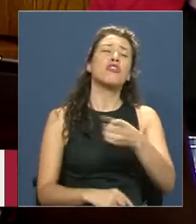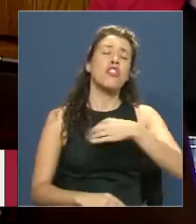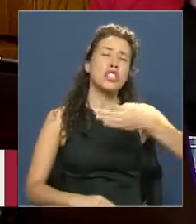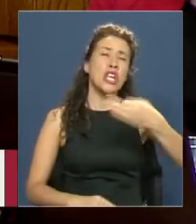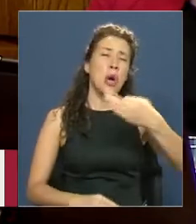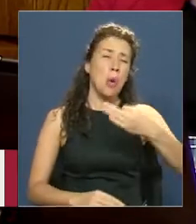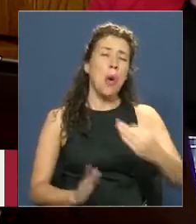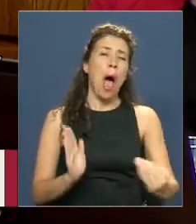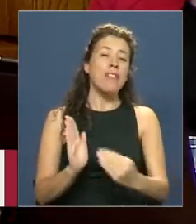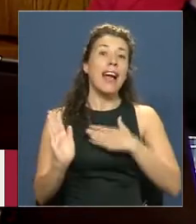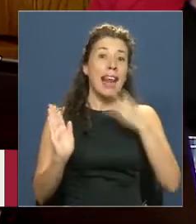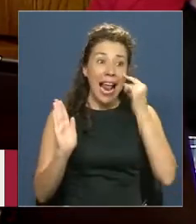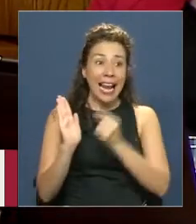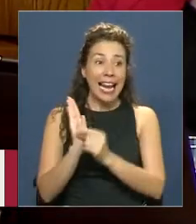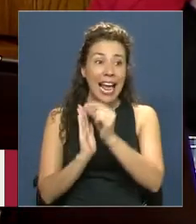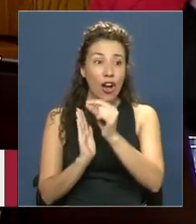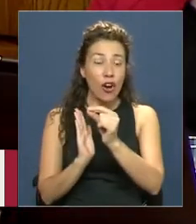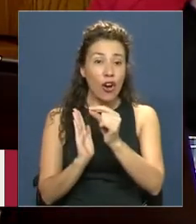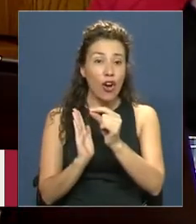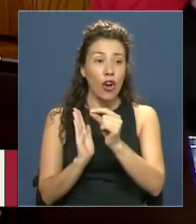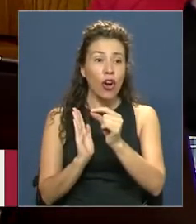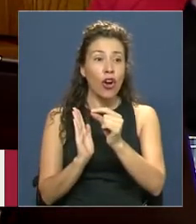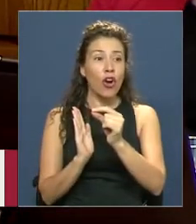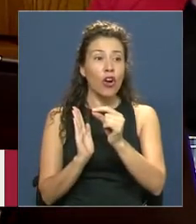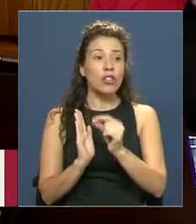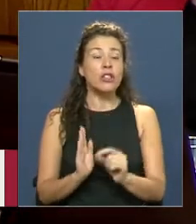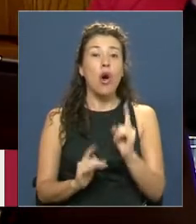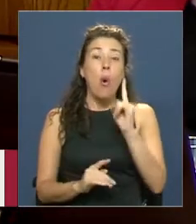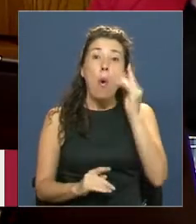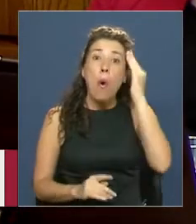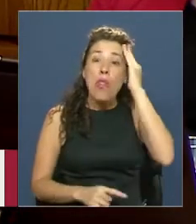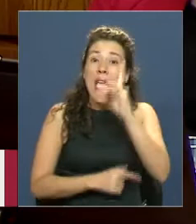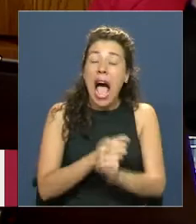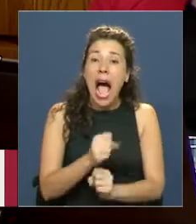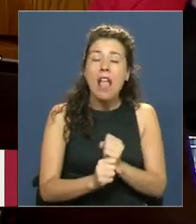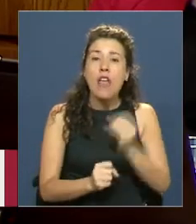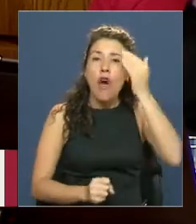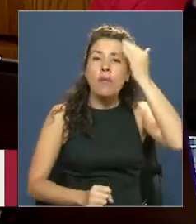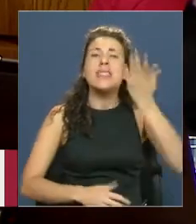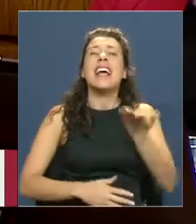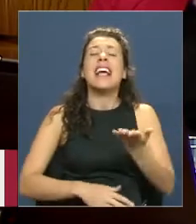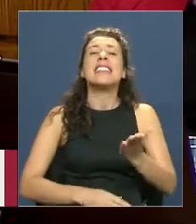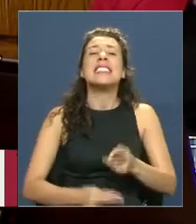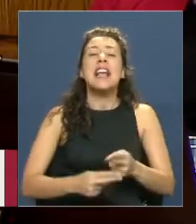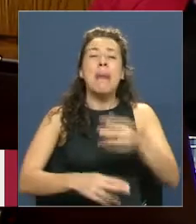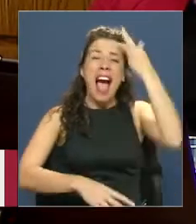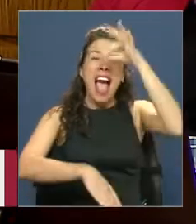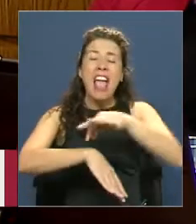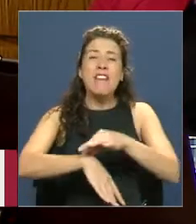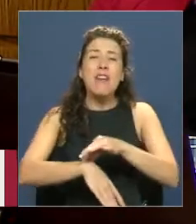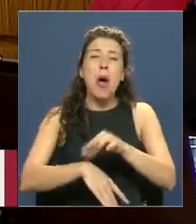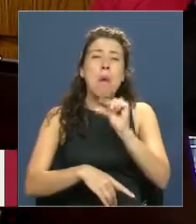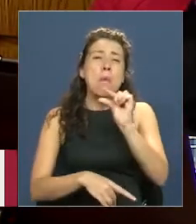de reconocer en un día del año las famosas enfermedades poco frecuentes. Si usted